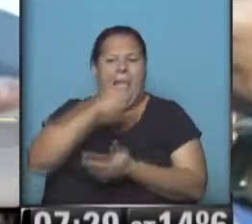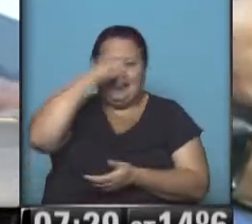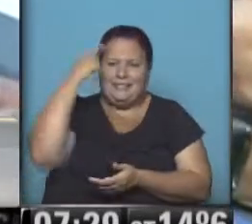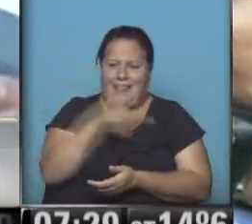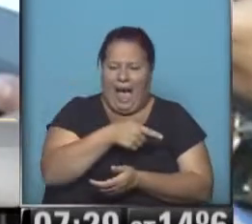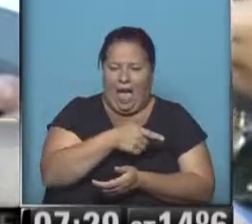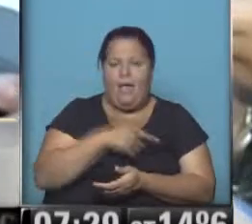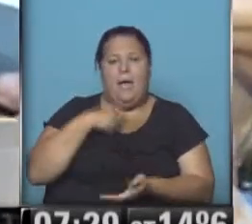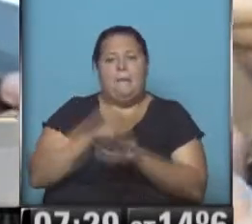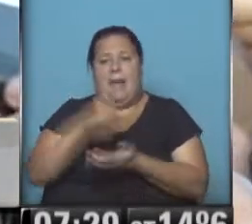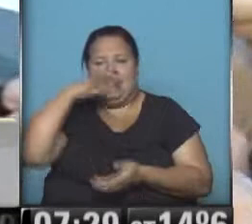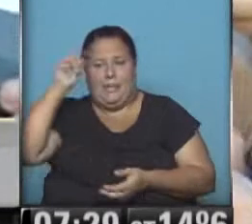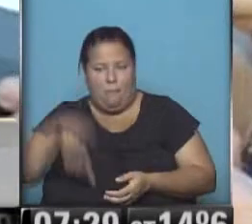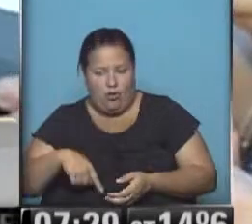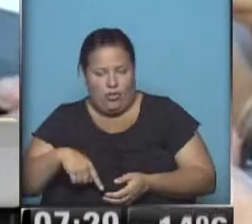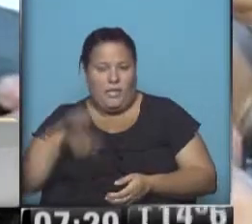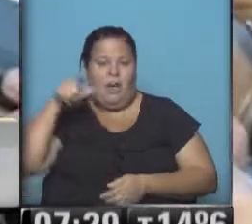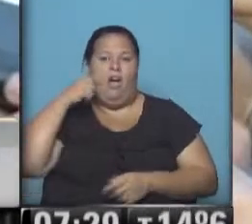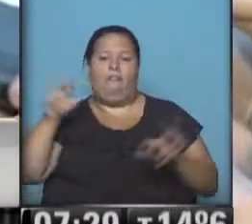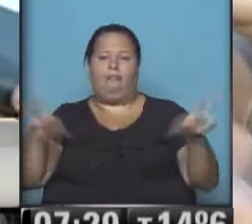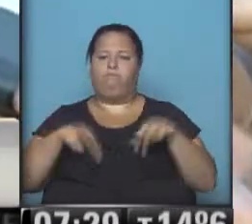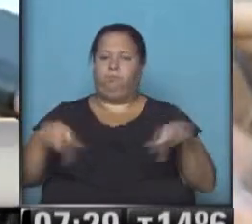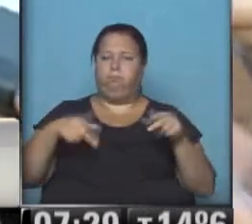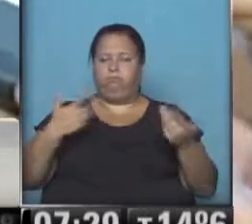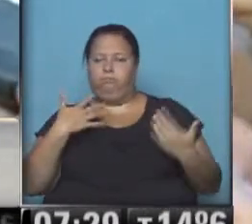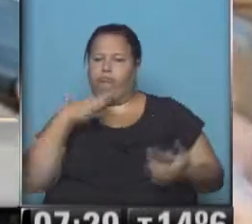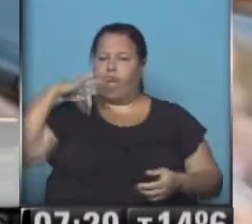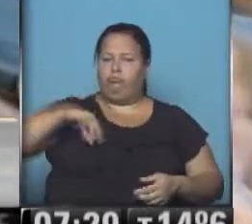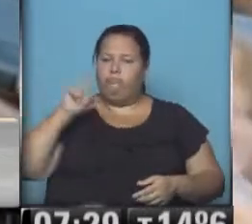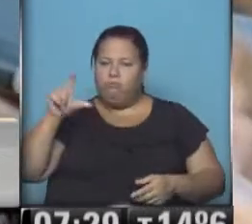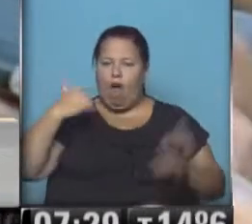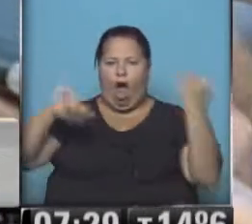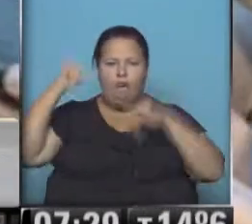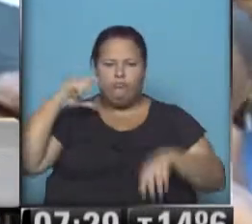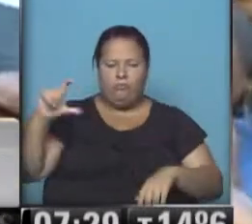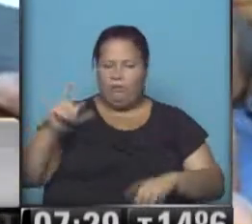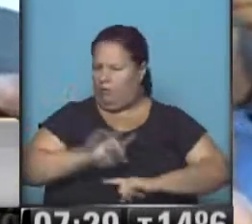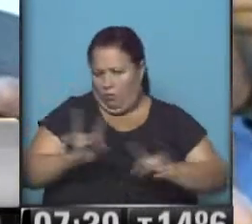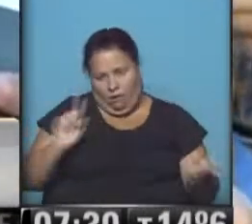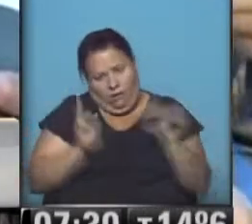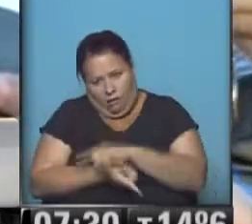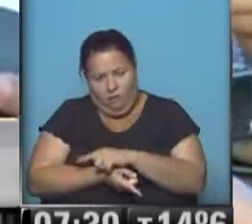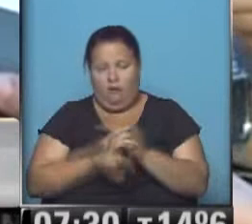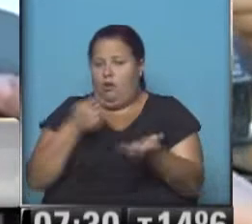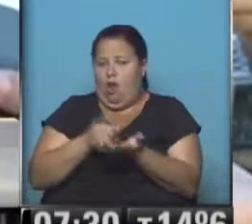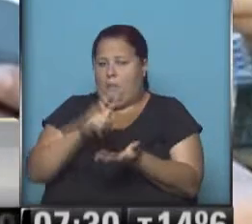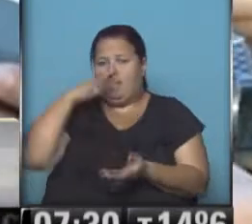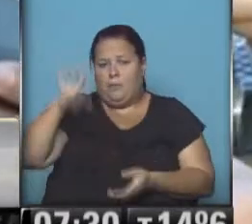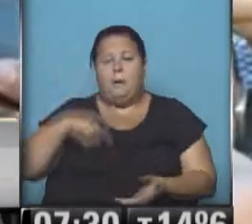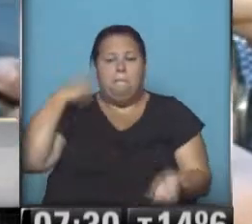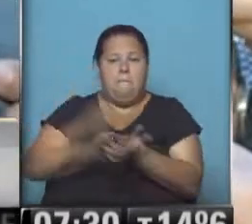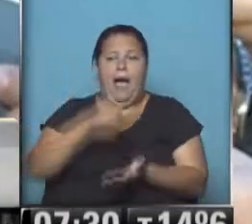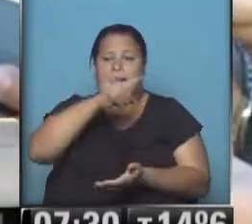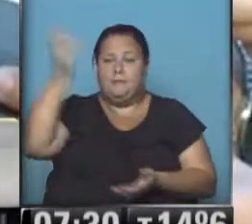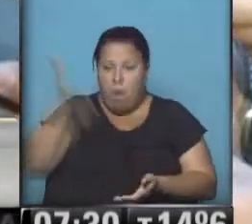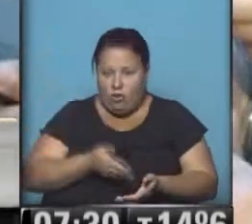Nacional. Estamos pagando el 70%, estos tipos se llevan unos sueldos fenomenales y unas comisiones fenomenales. No, hagamos una cosa, no paguemos el 70%, paguemos el